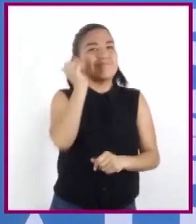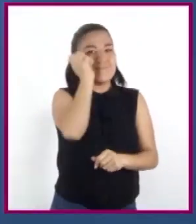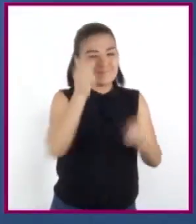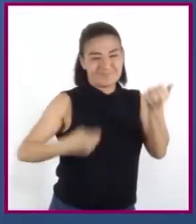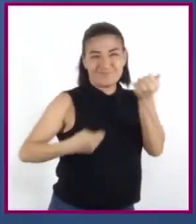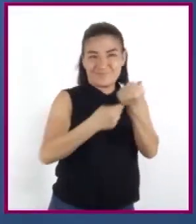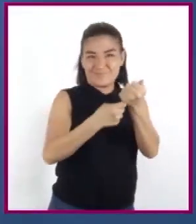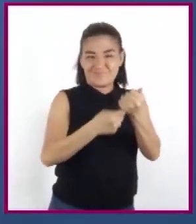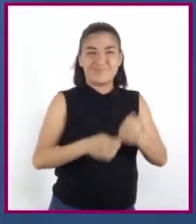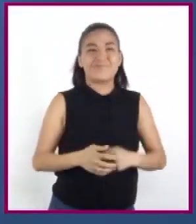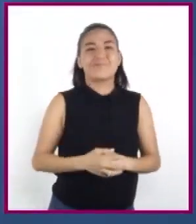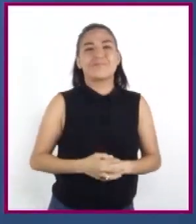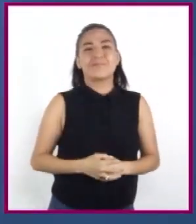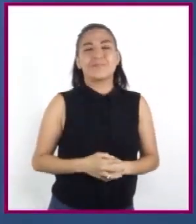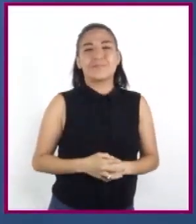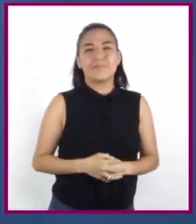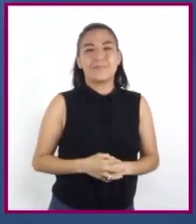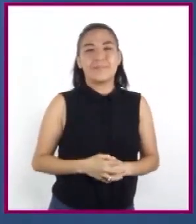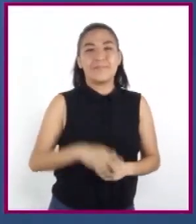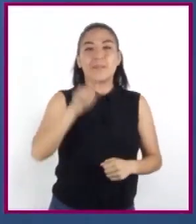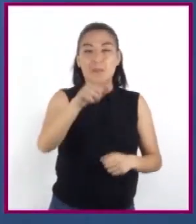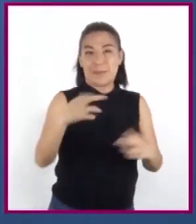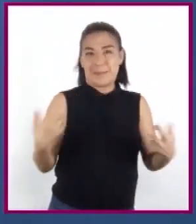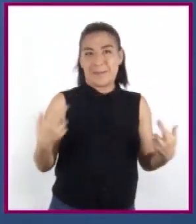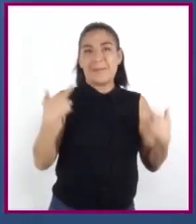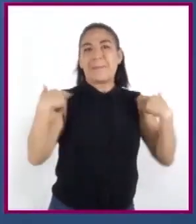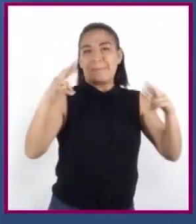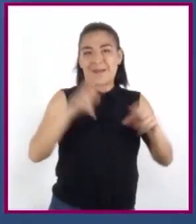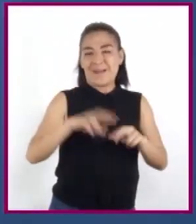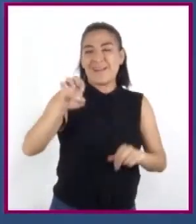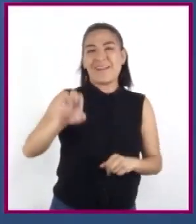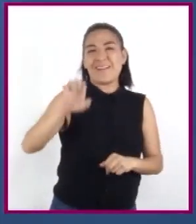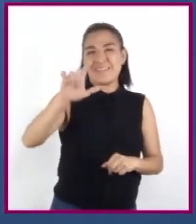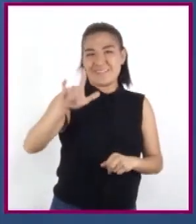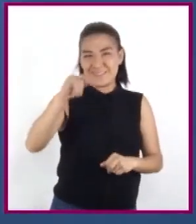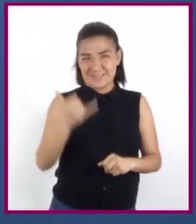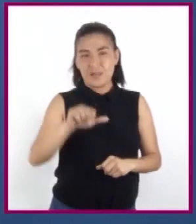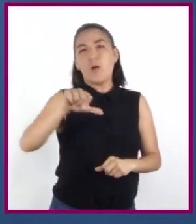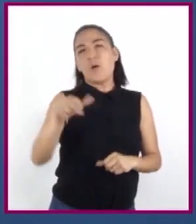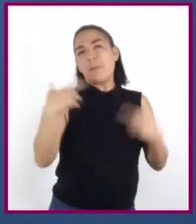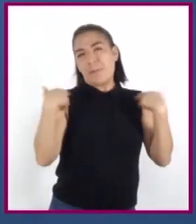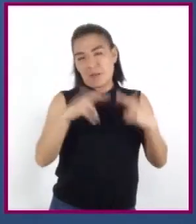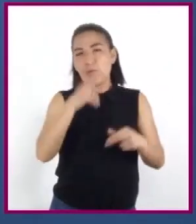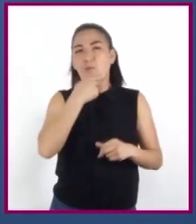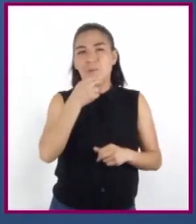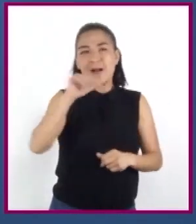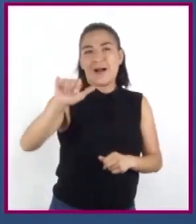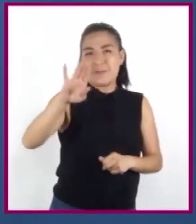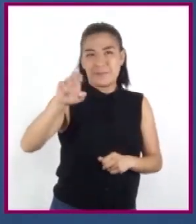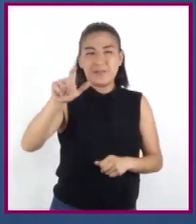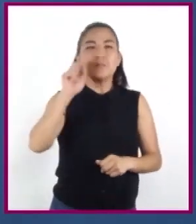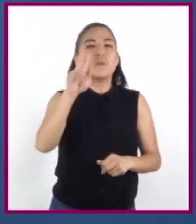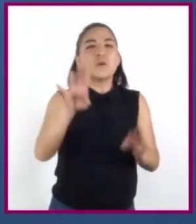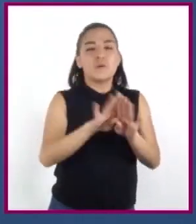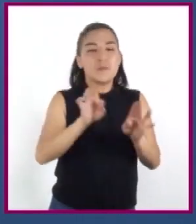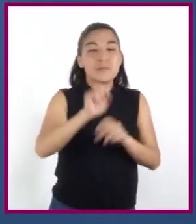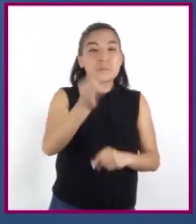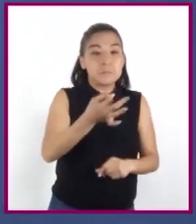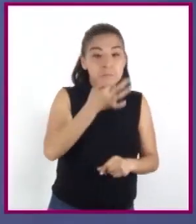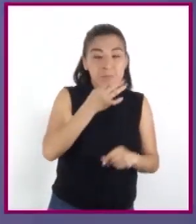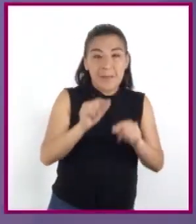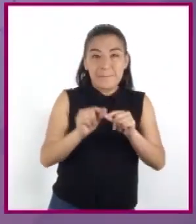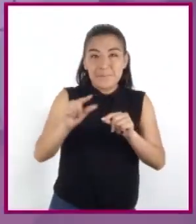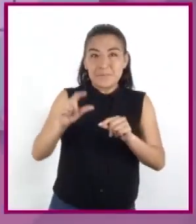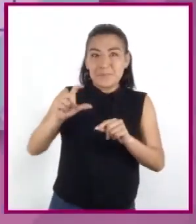celular. Con los profesores Eli y Abel analizaron una tabla que muestra que conforme los minutos aumentan,